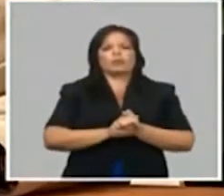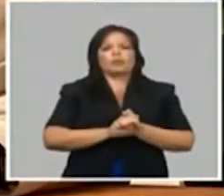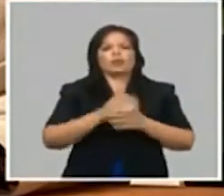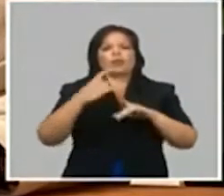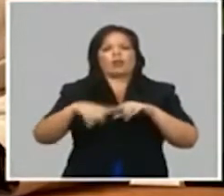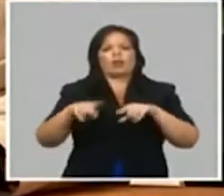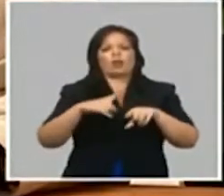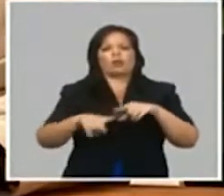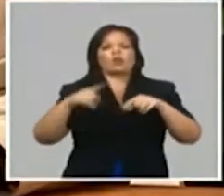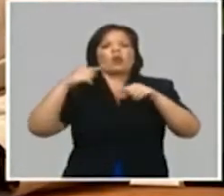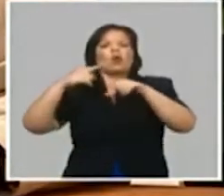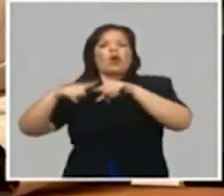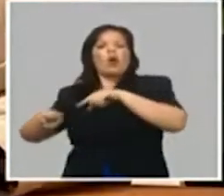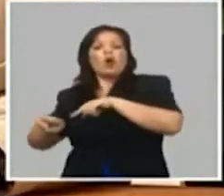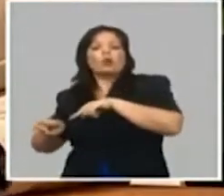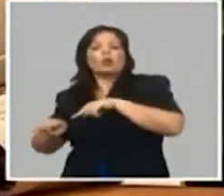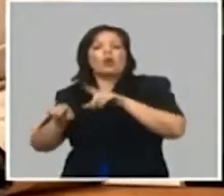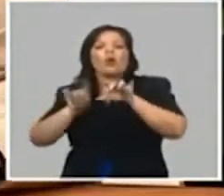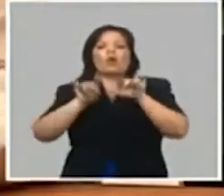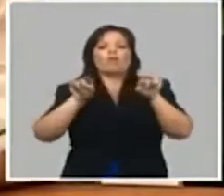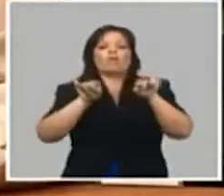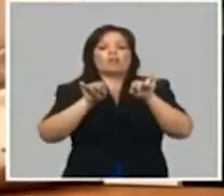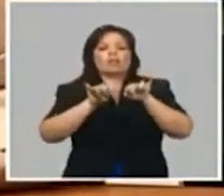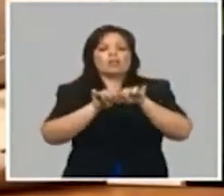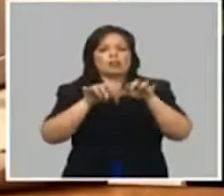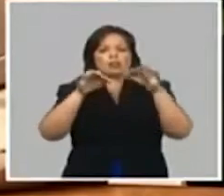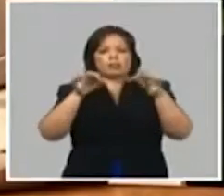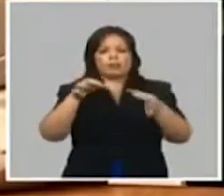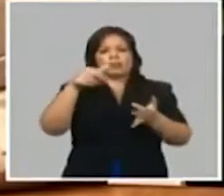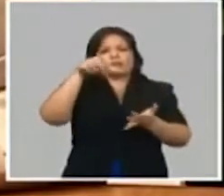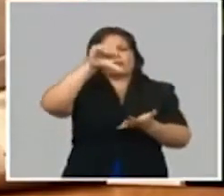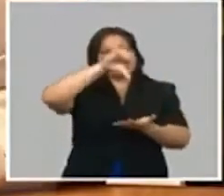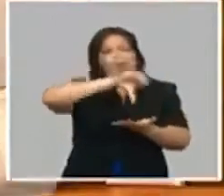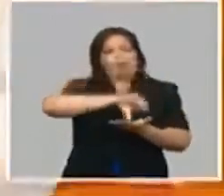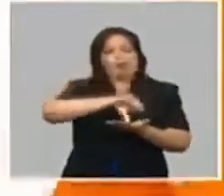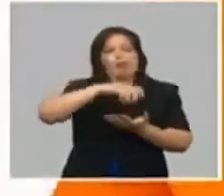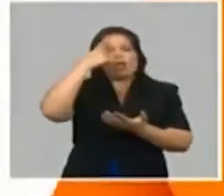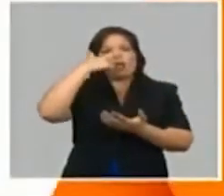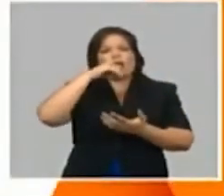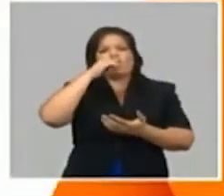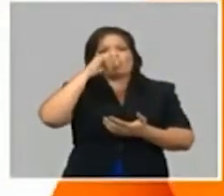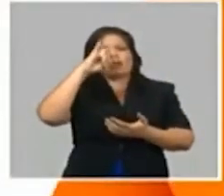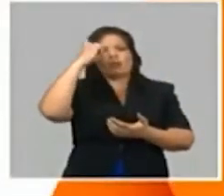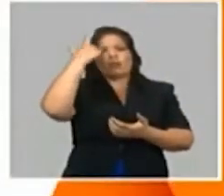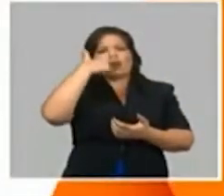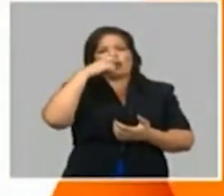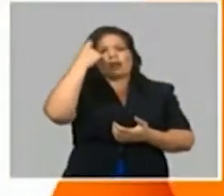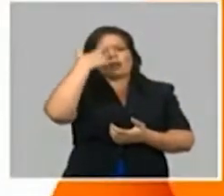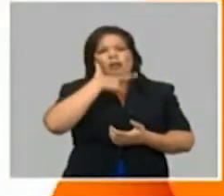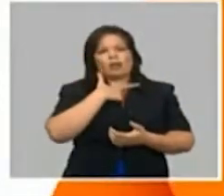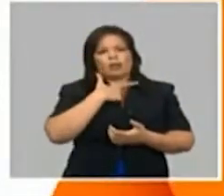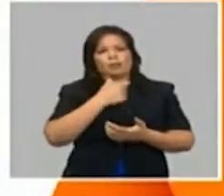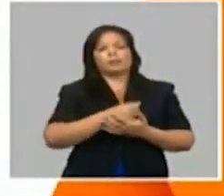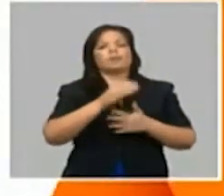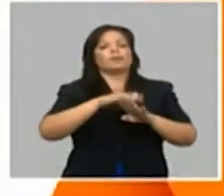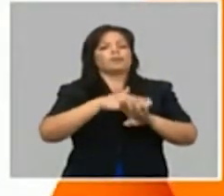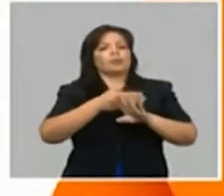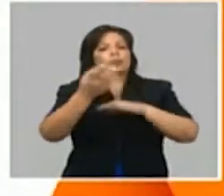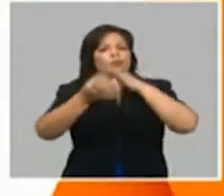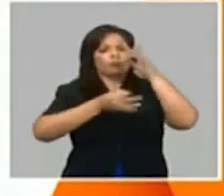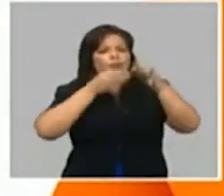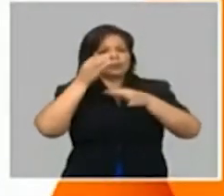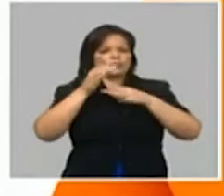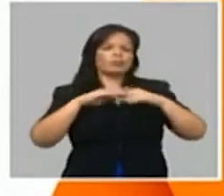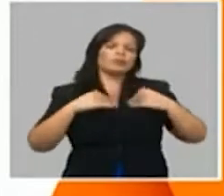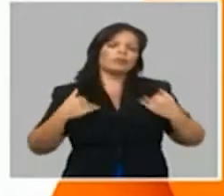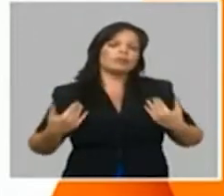del sistema de aduanas. Digo esto porque donde arranquemos la primera fase, que lo explicamos un poquito después, vamos